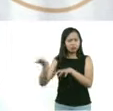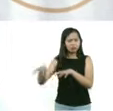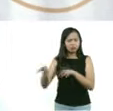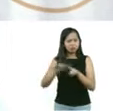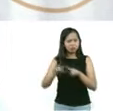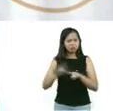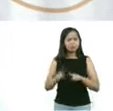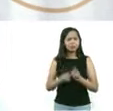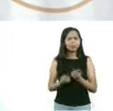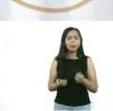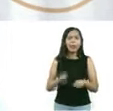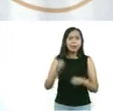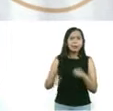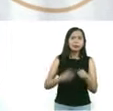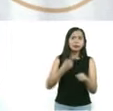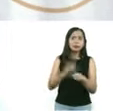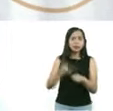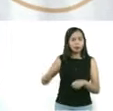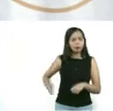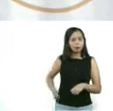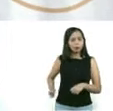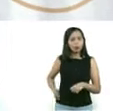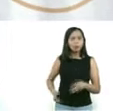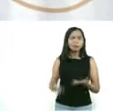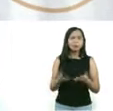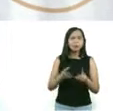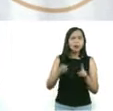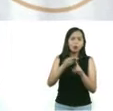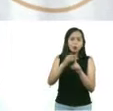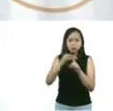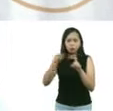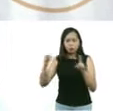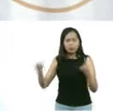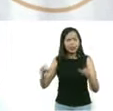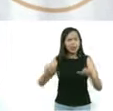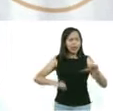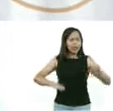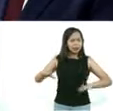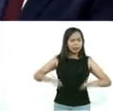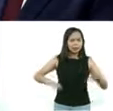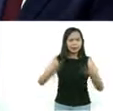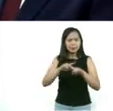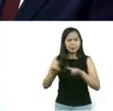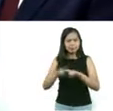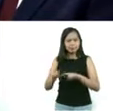La Secretaría de Gobierno va a estar coordinando diversas actividades y operativos,